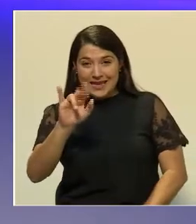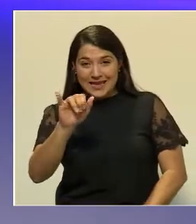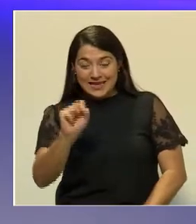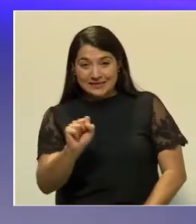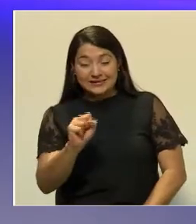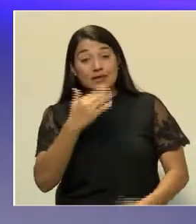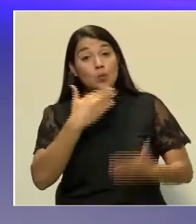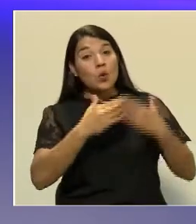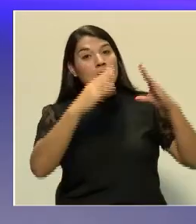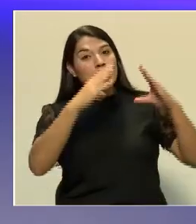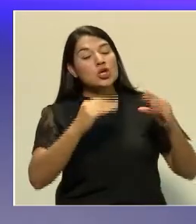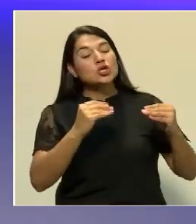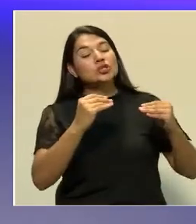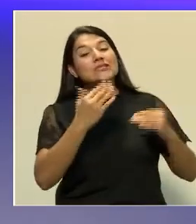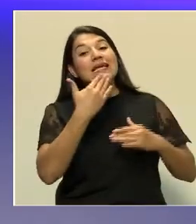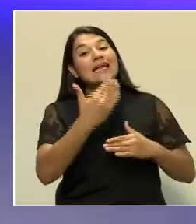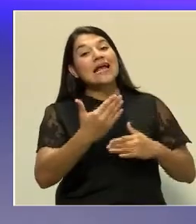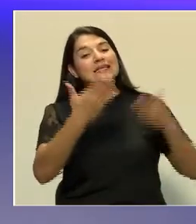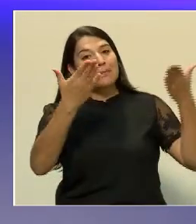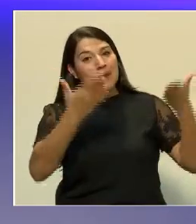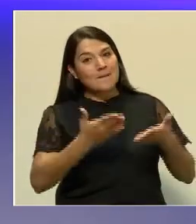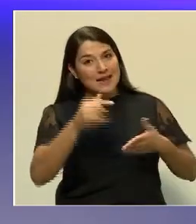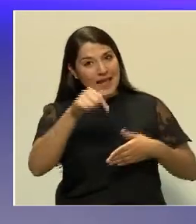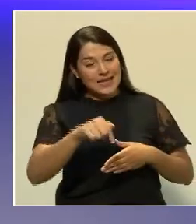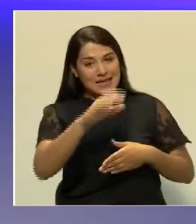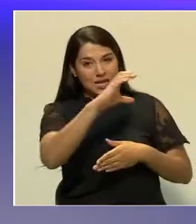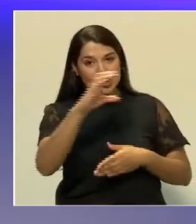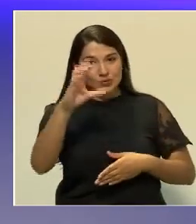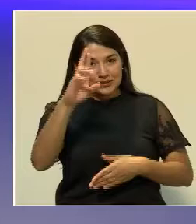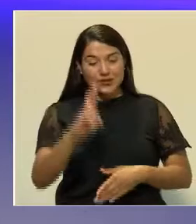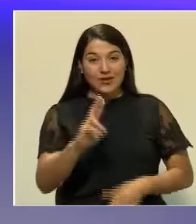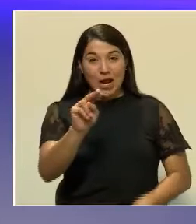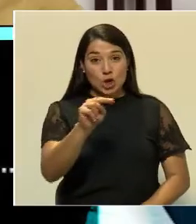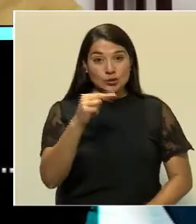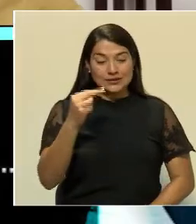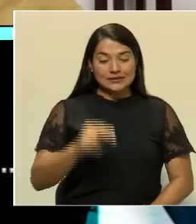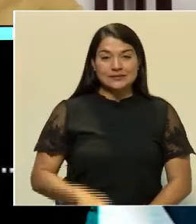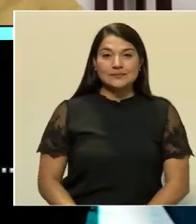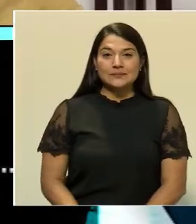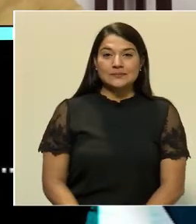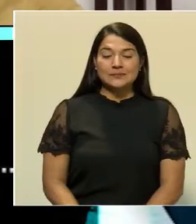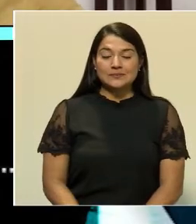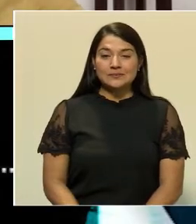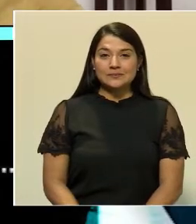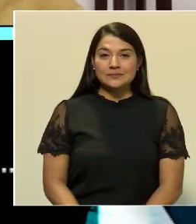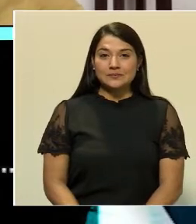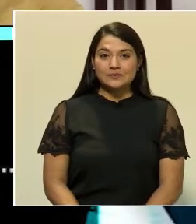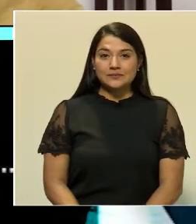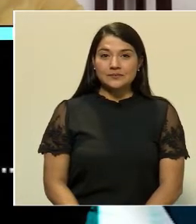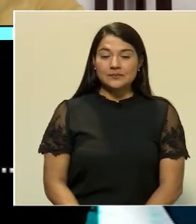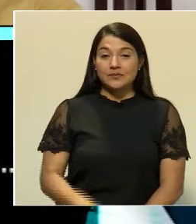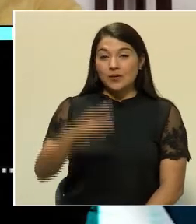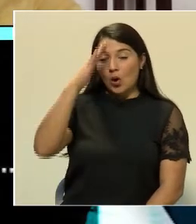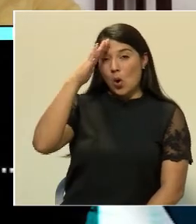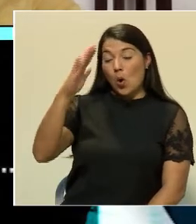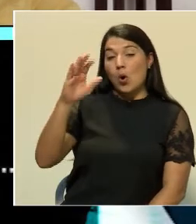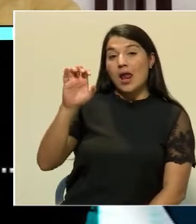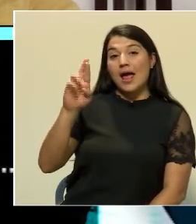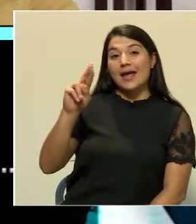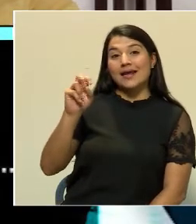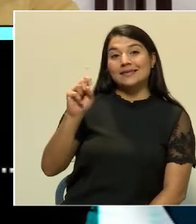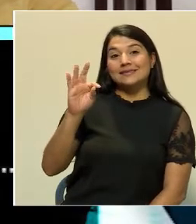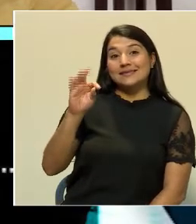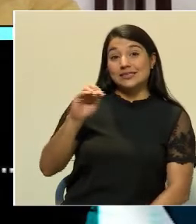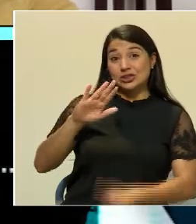noches, Iris. Gracias y bienvenida al set de Costa Rica Noticias. Hola Ernesto, ¿cómo